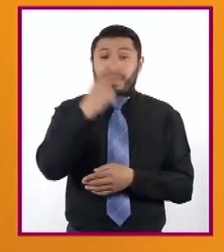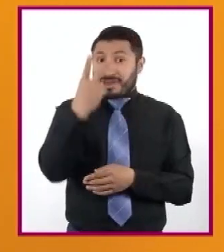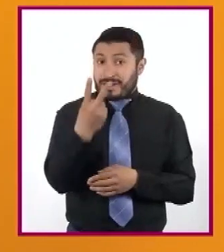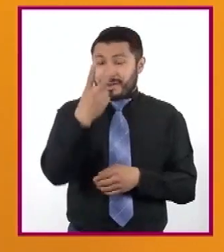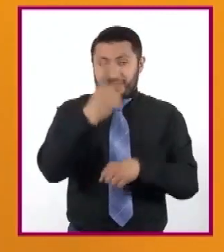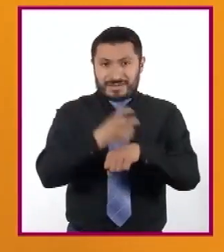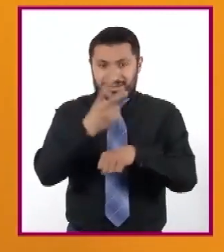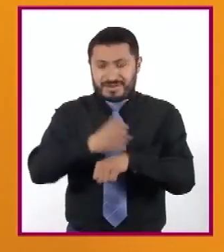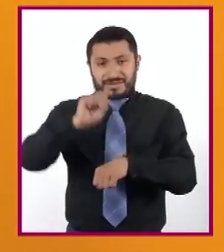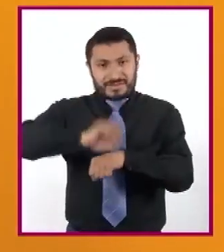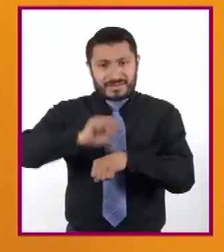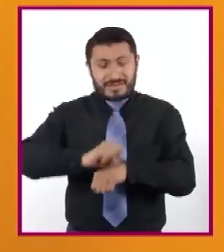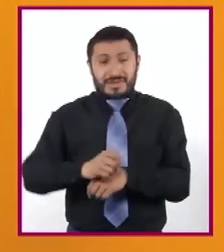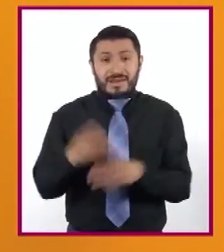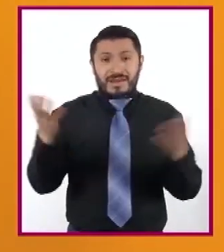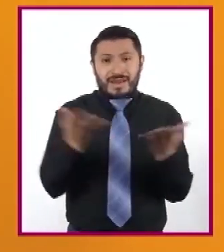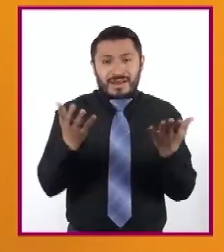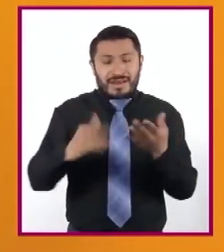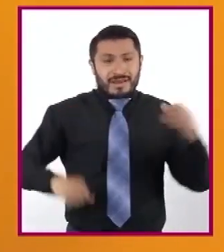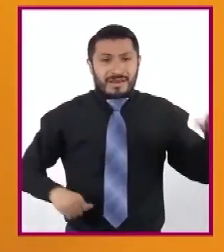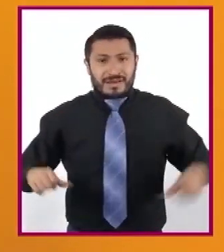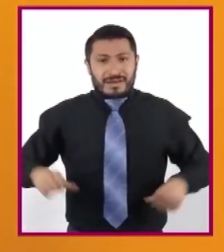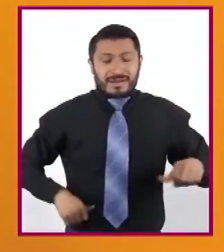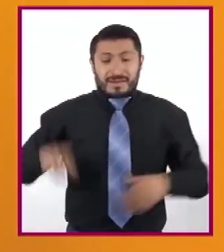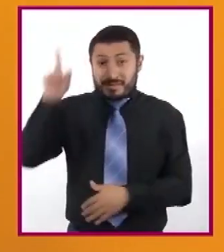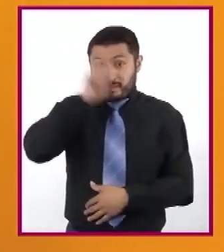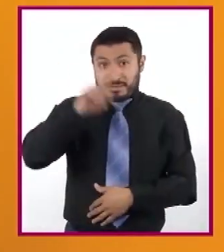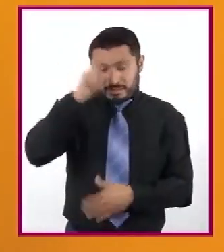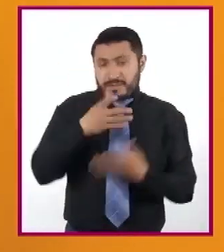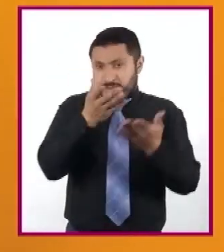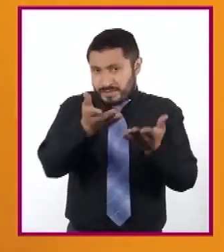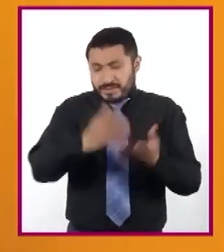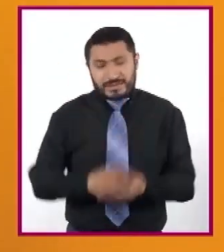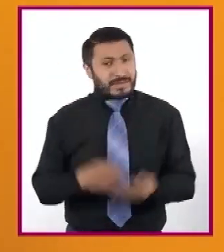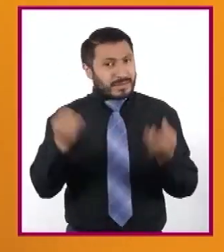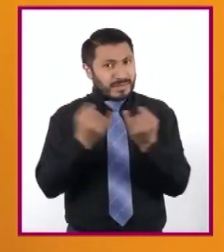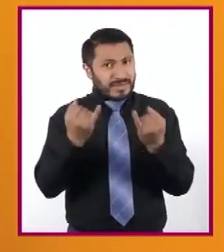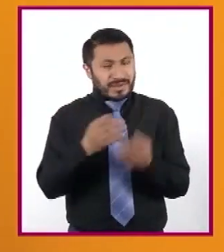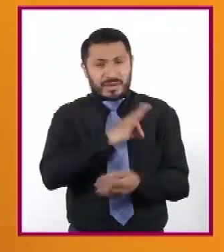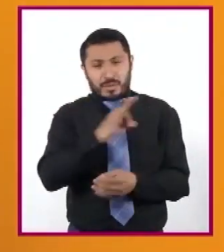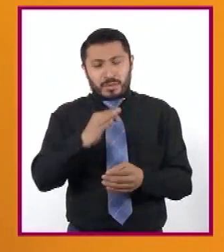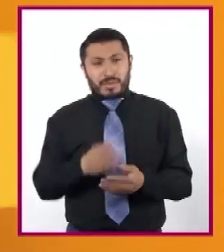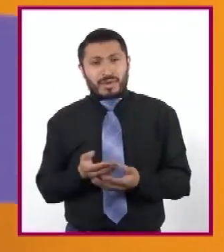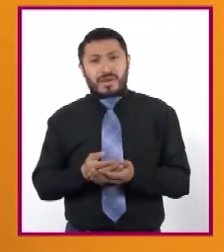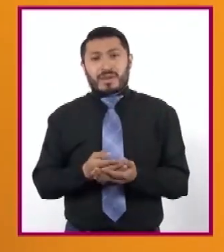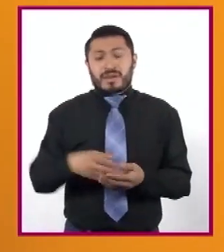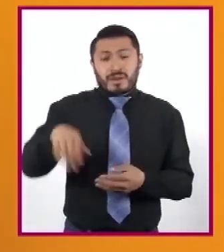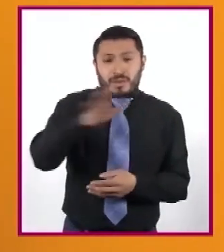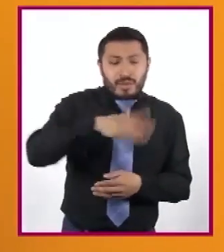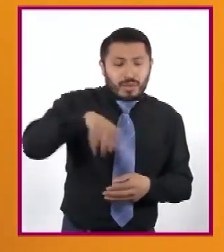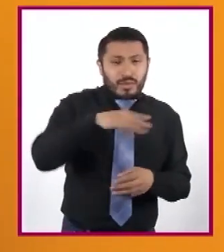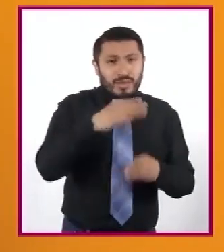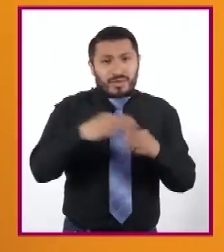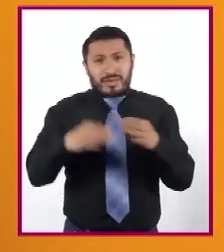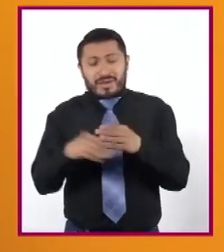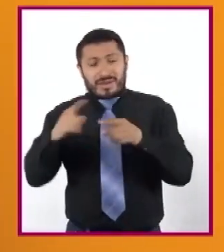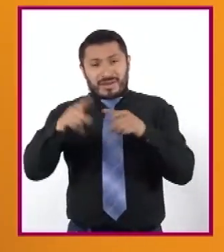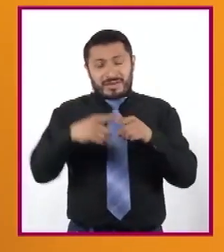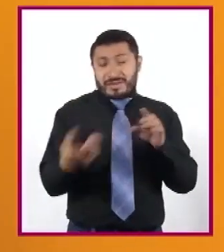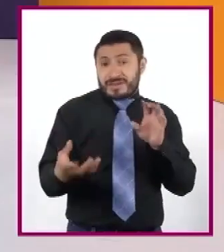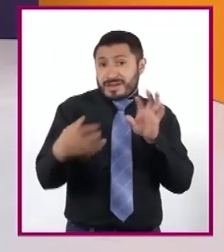2, realizando las actividades sugeridas. También pueden acudir a materiales extra relacionados con nuestro